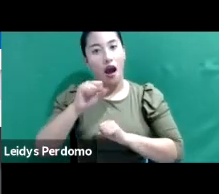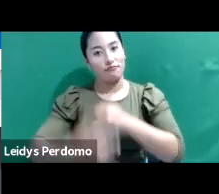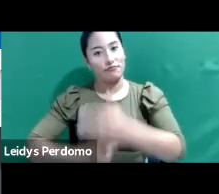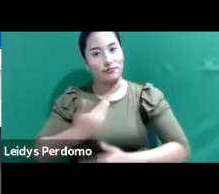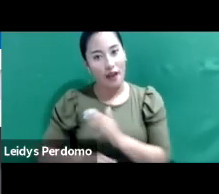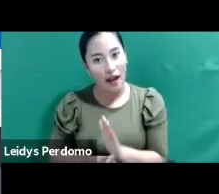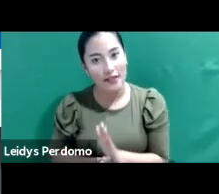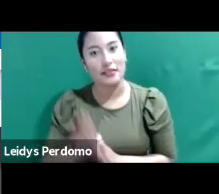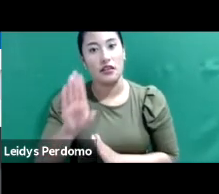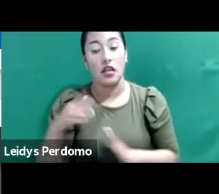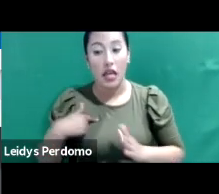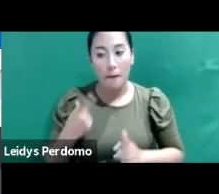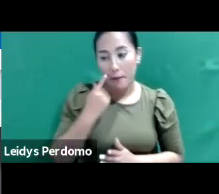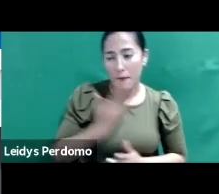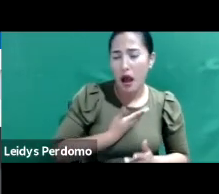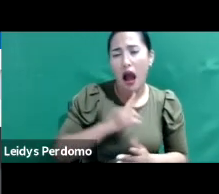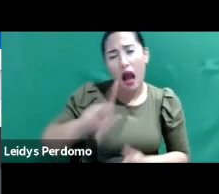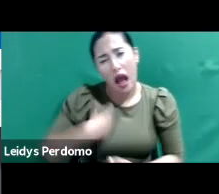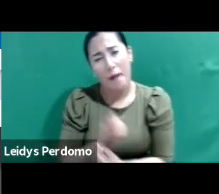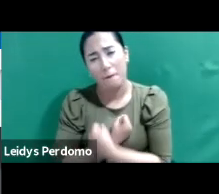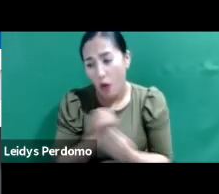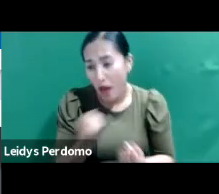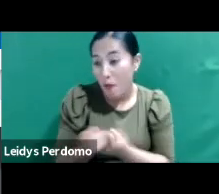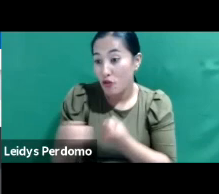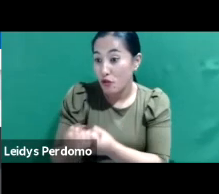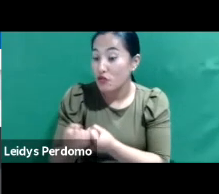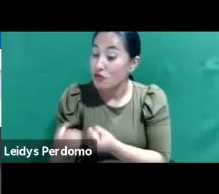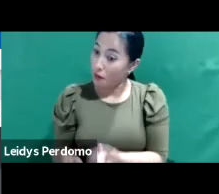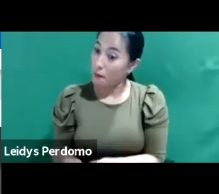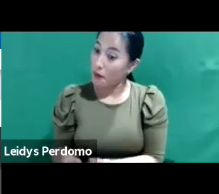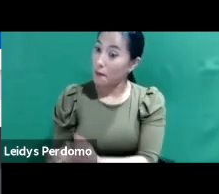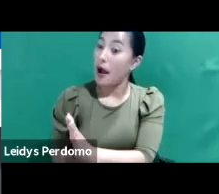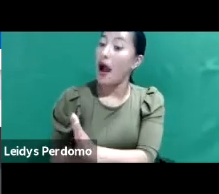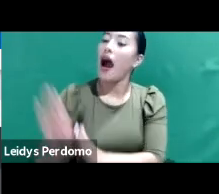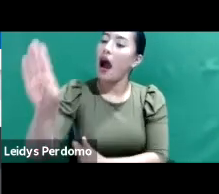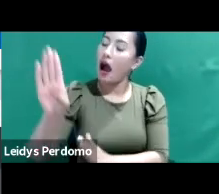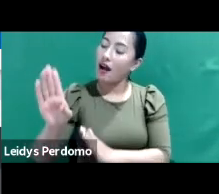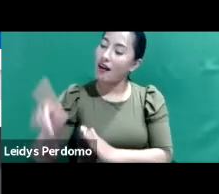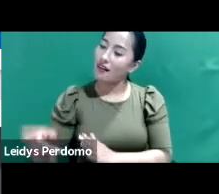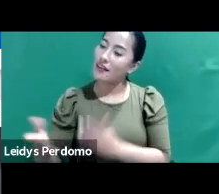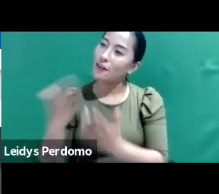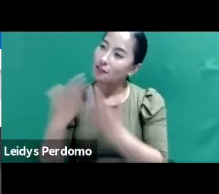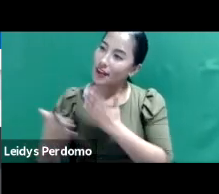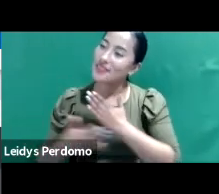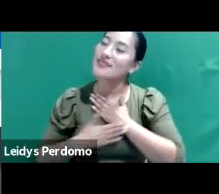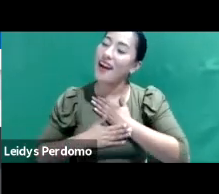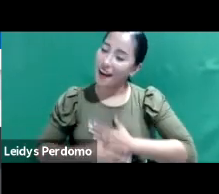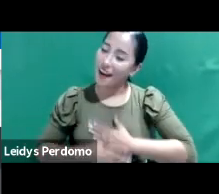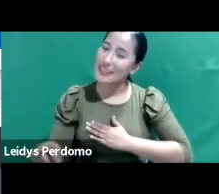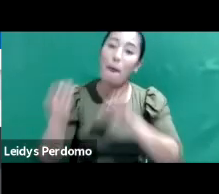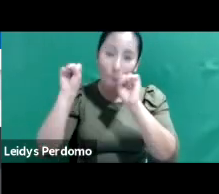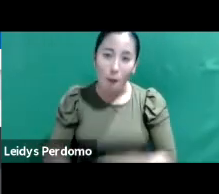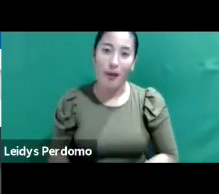los apoyos que ellos te han dado y con tanto amor, que realmente puedan llegar a ese nivel de confianza y probablemente sea un punto en